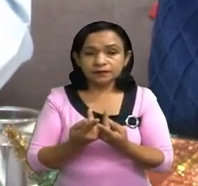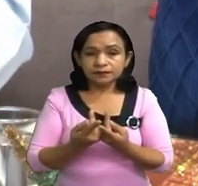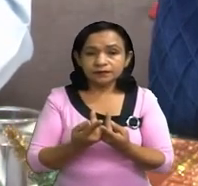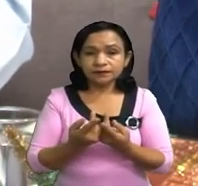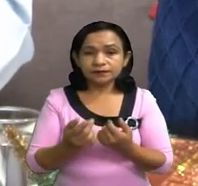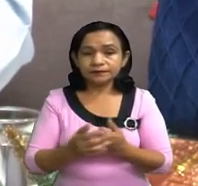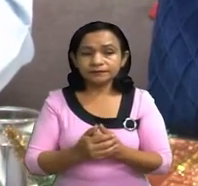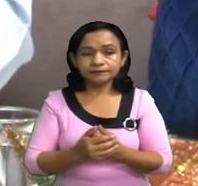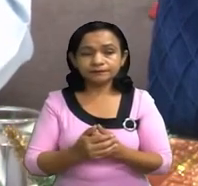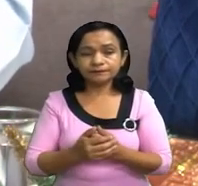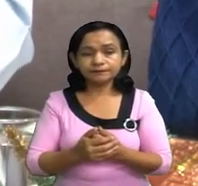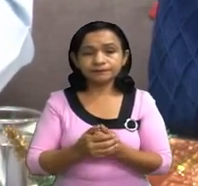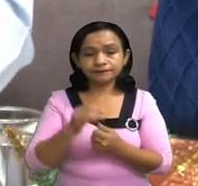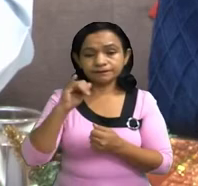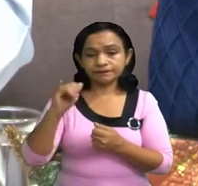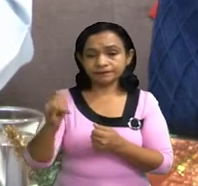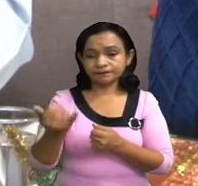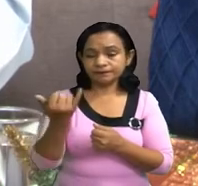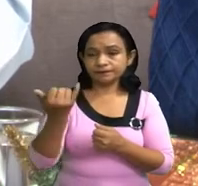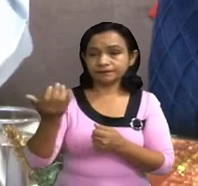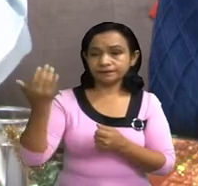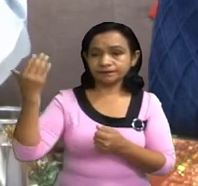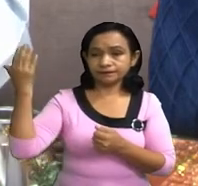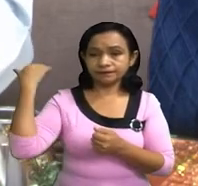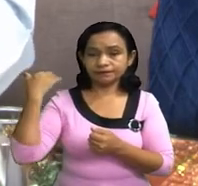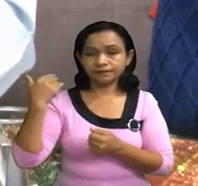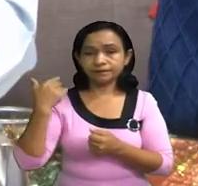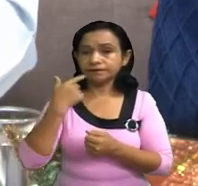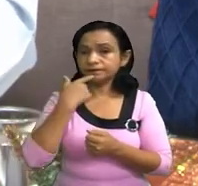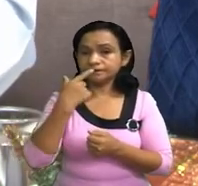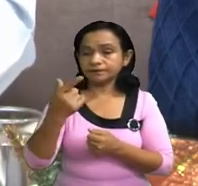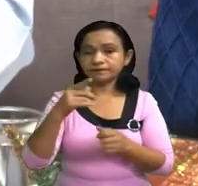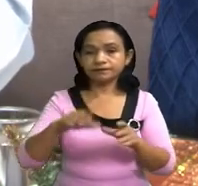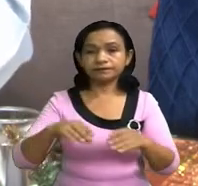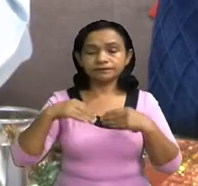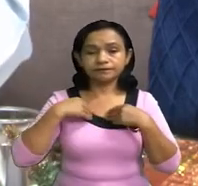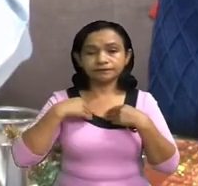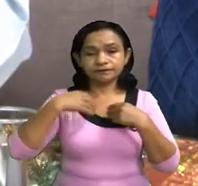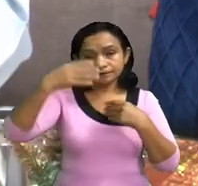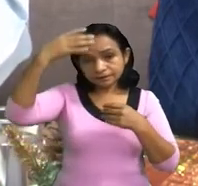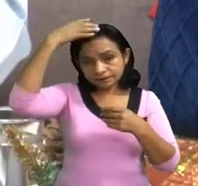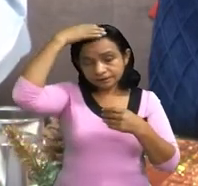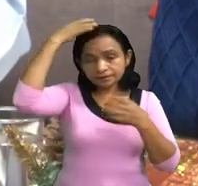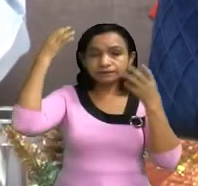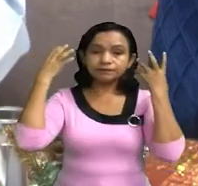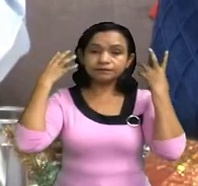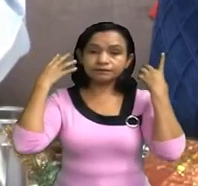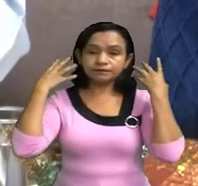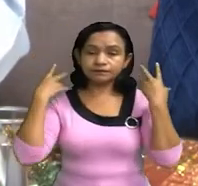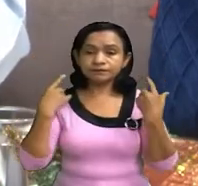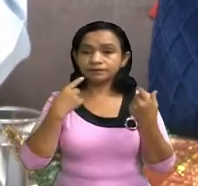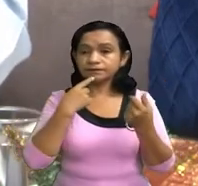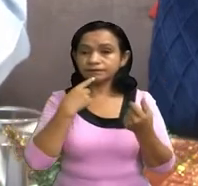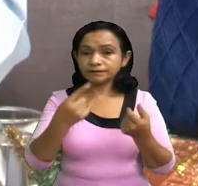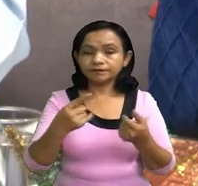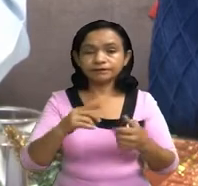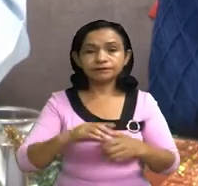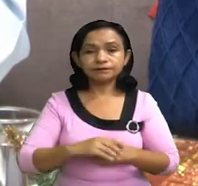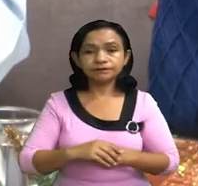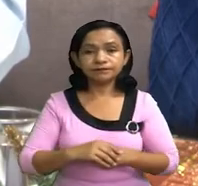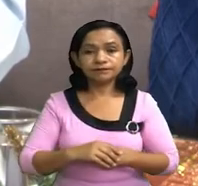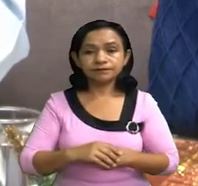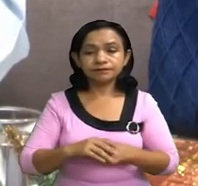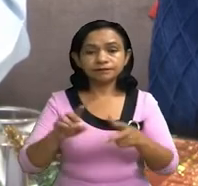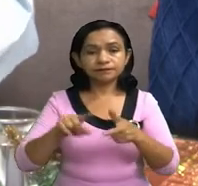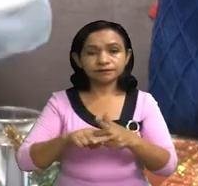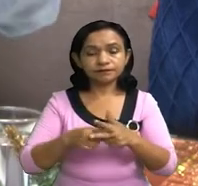homilía del Jueves Santo, le tomamos la palabra al cardenal Brenner, en su homilía, que comenzó